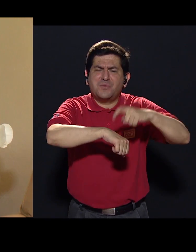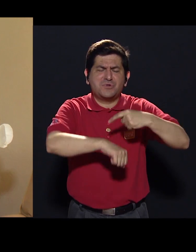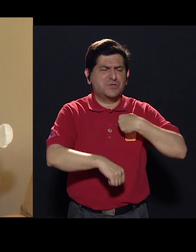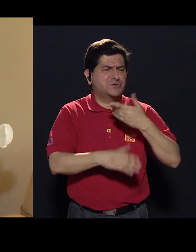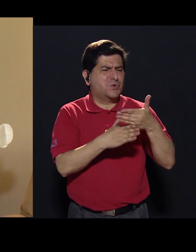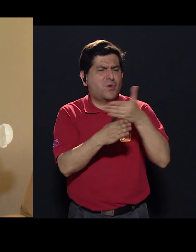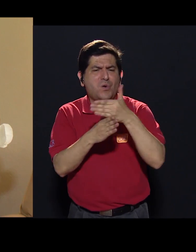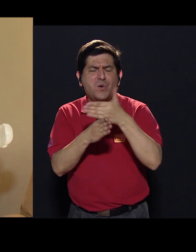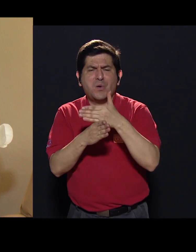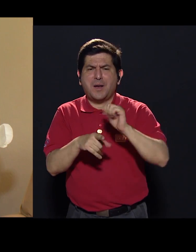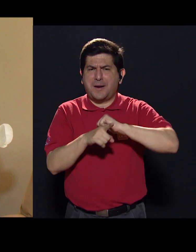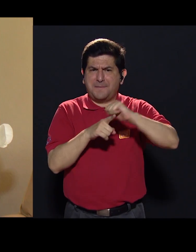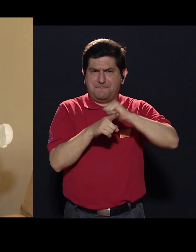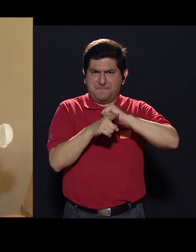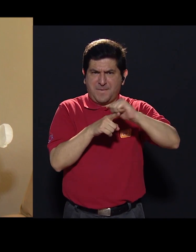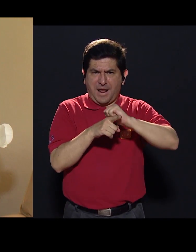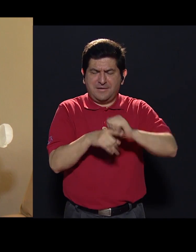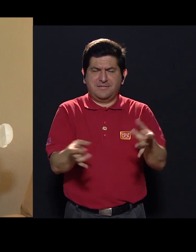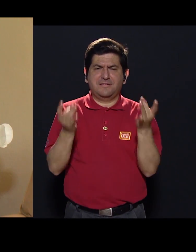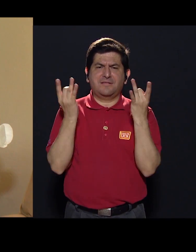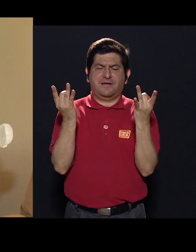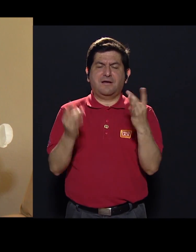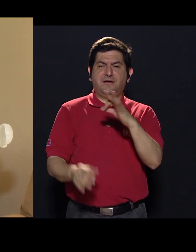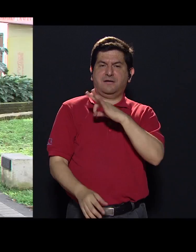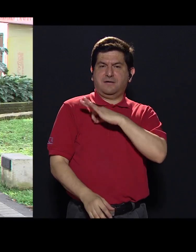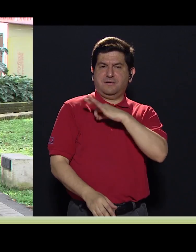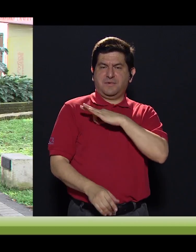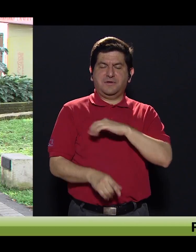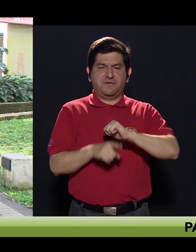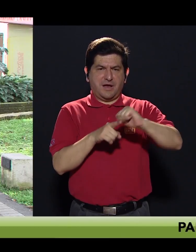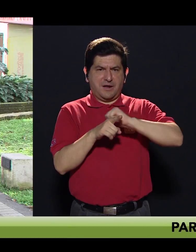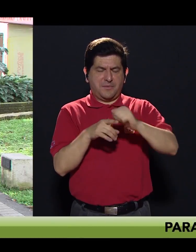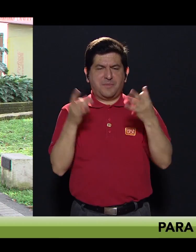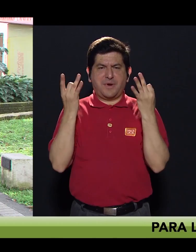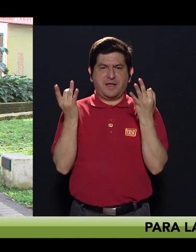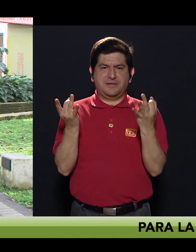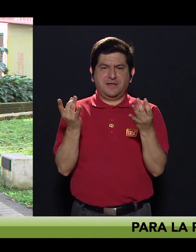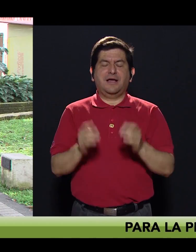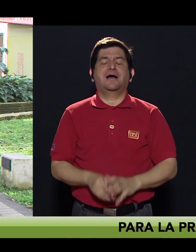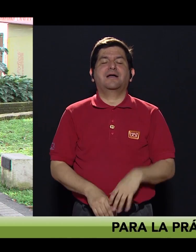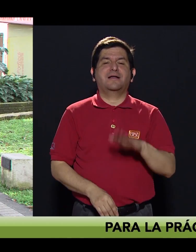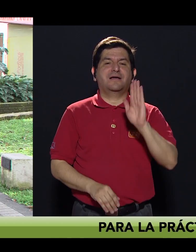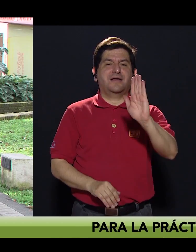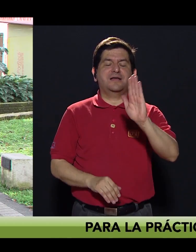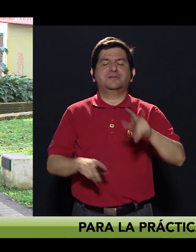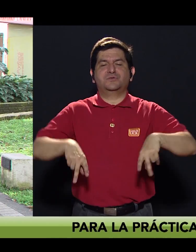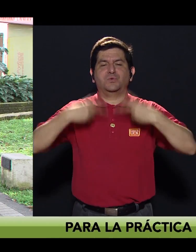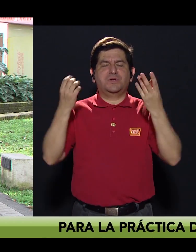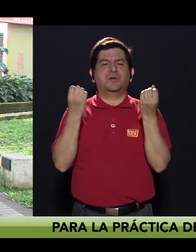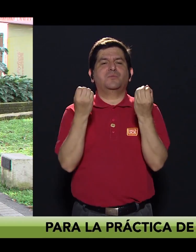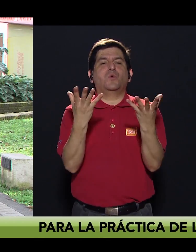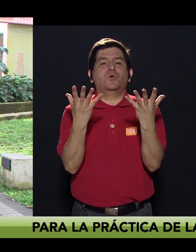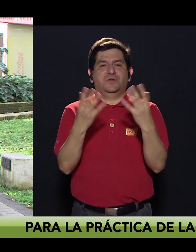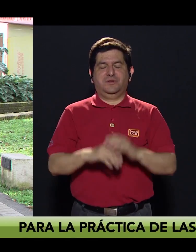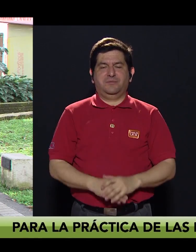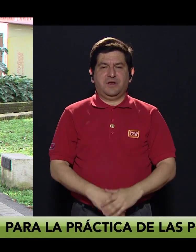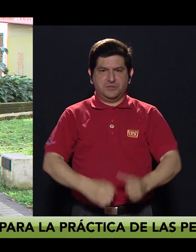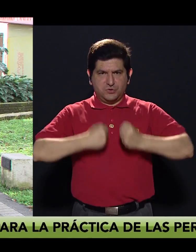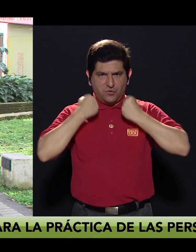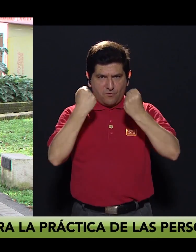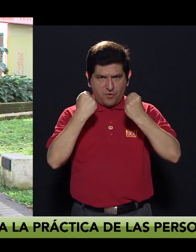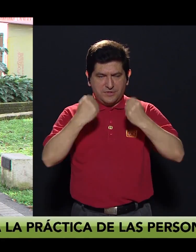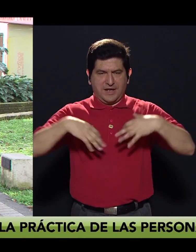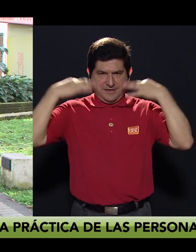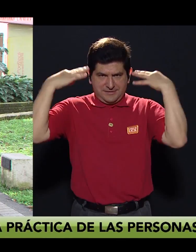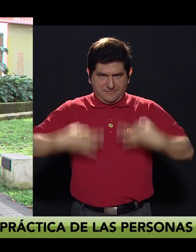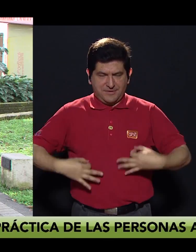largo del tiempo que he compartido mi práctica de yoga. Los beneficios que la práctica del yoga puede traer a su vida son muchísimos,